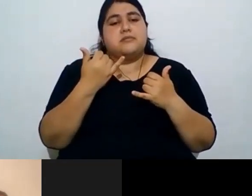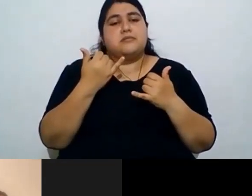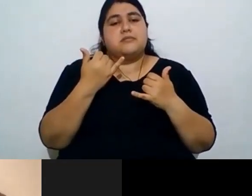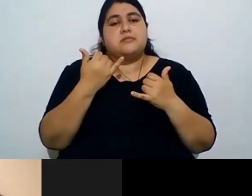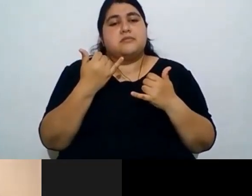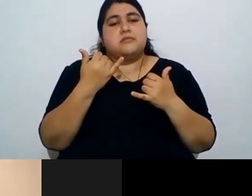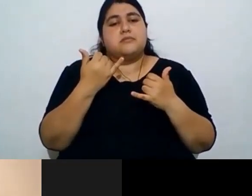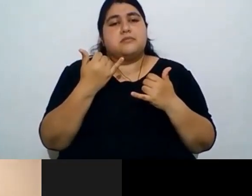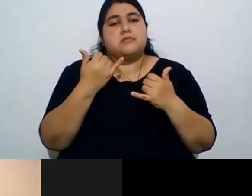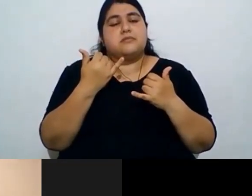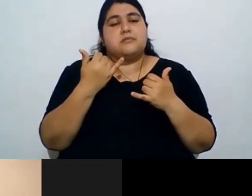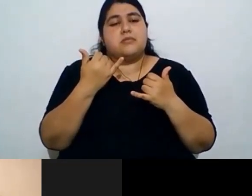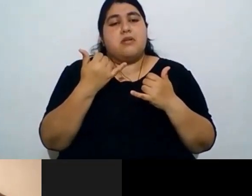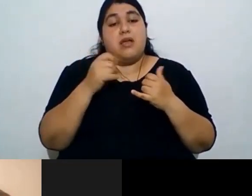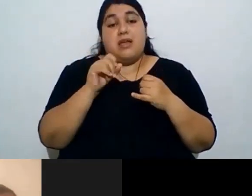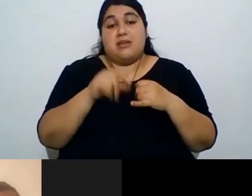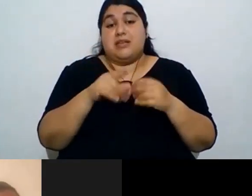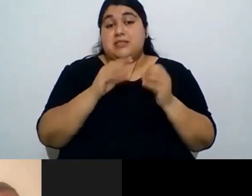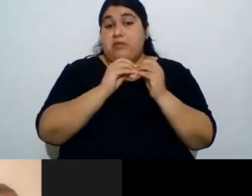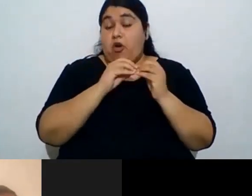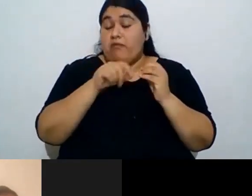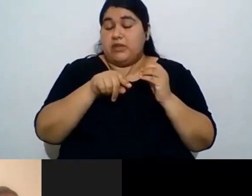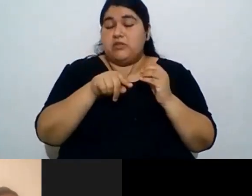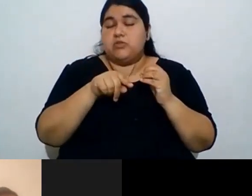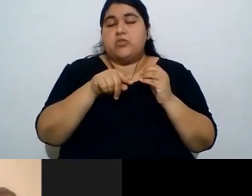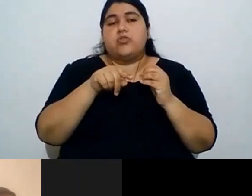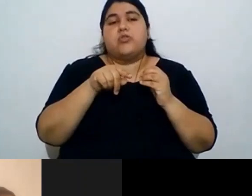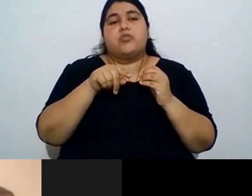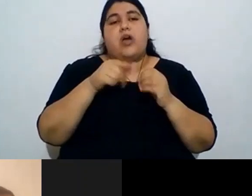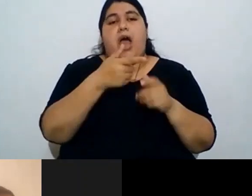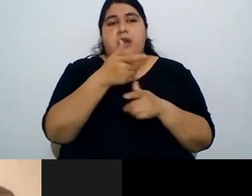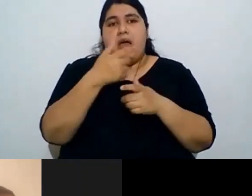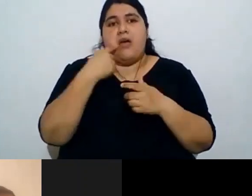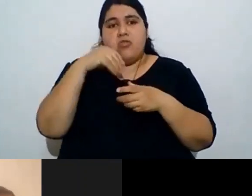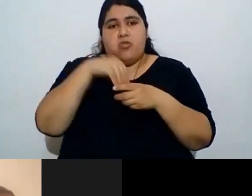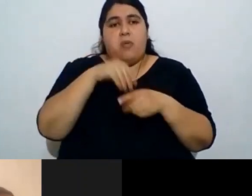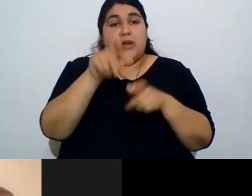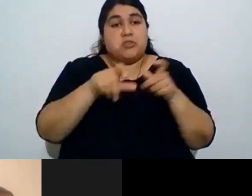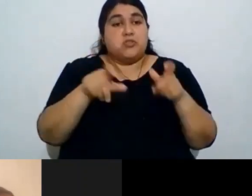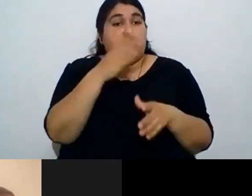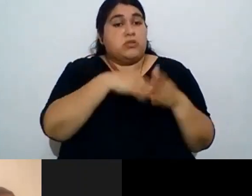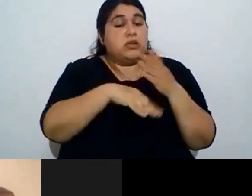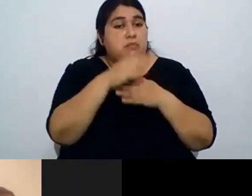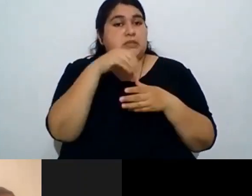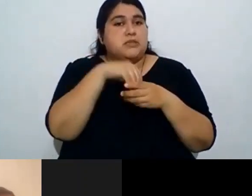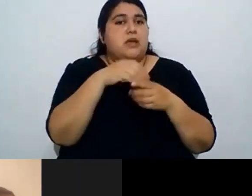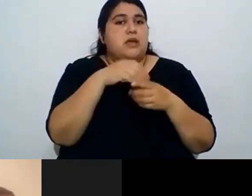también se den en ese conflicto armado personas con discapacidad